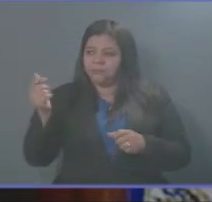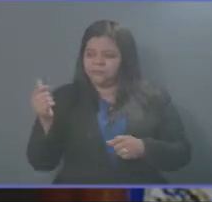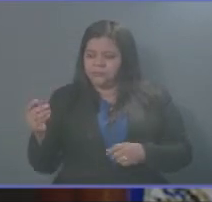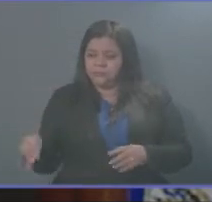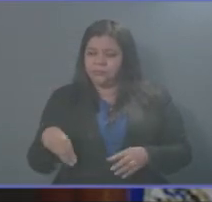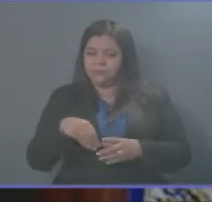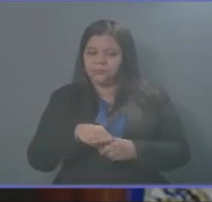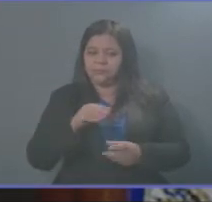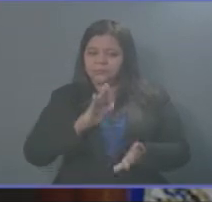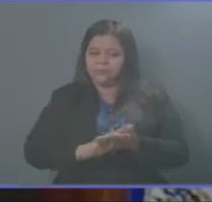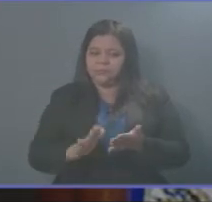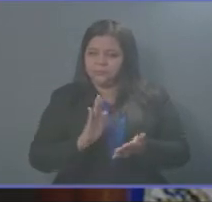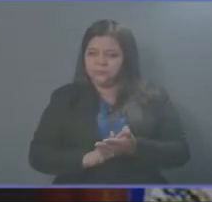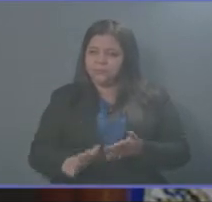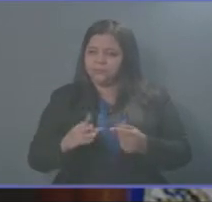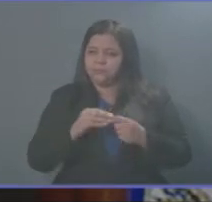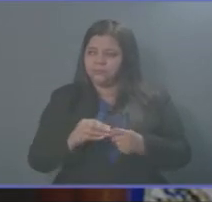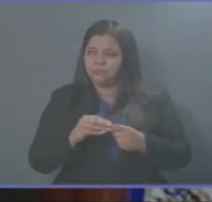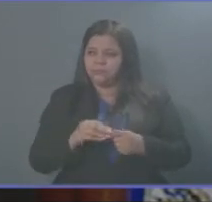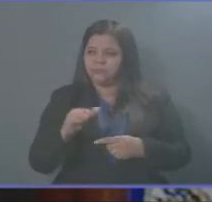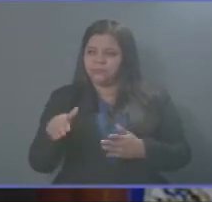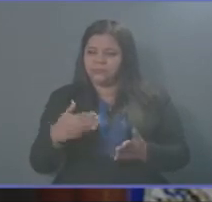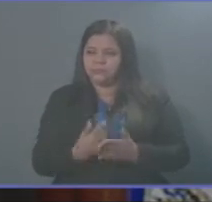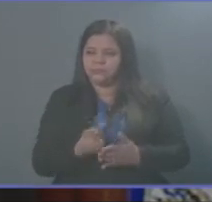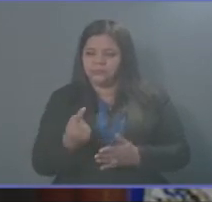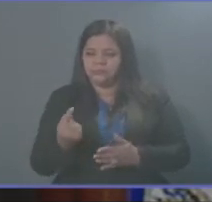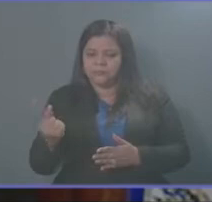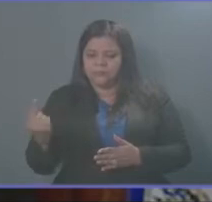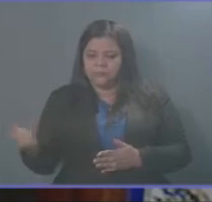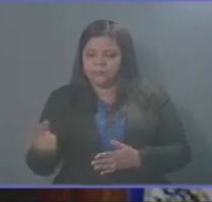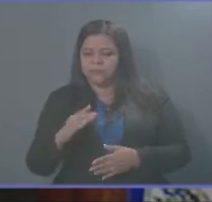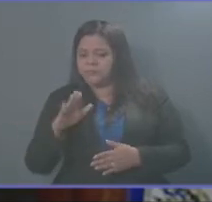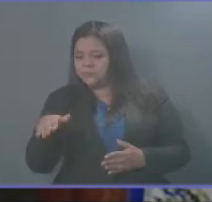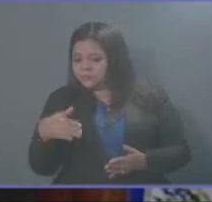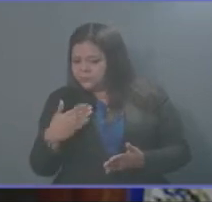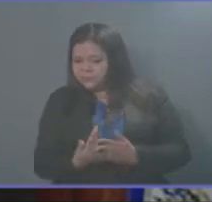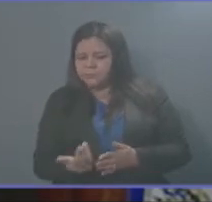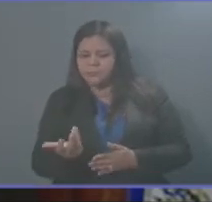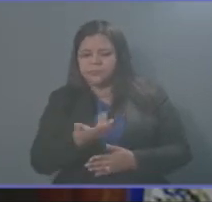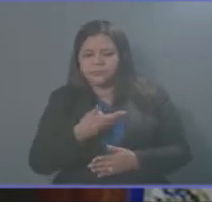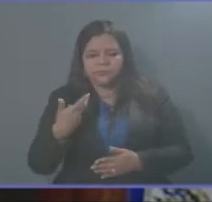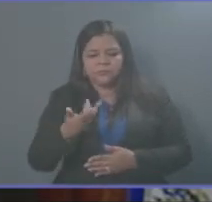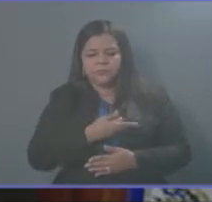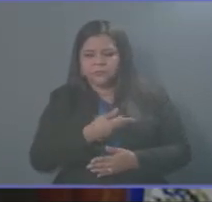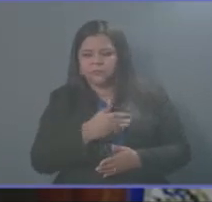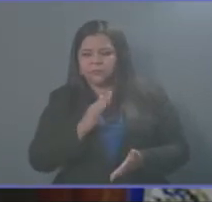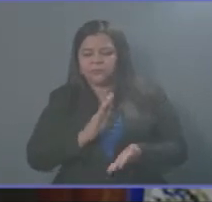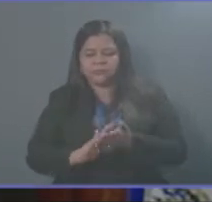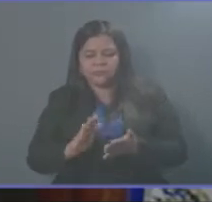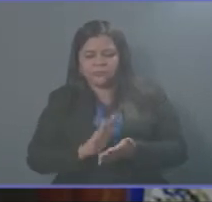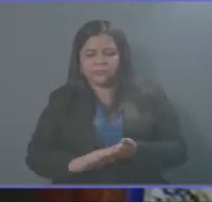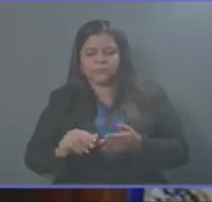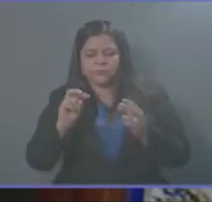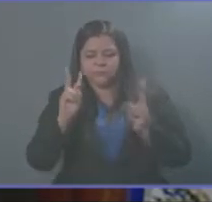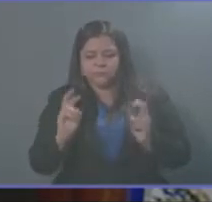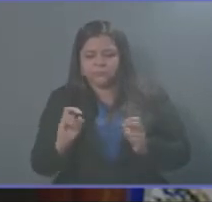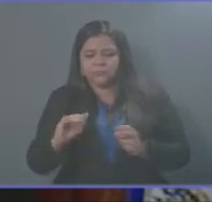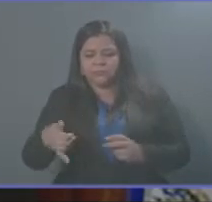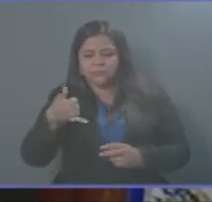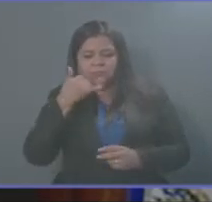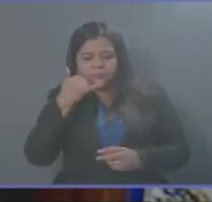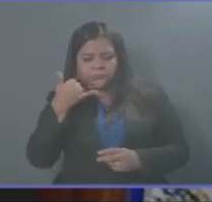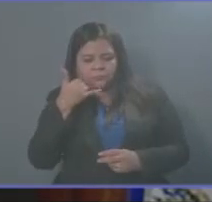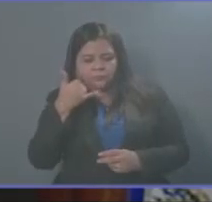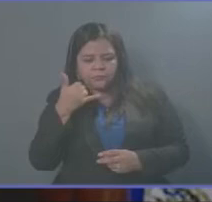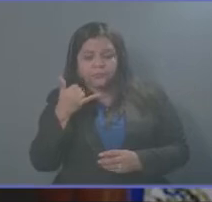provenientes de la Contribución Especial Ciudadana, que es lo que todos nosotros pagamos en la telefonía, para que